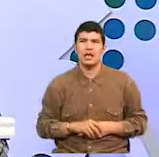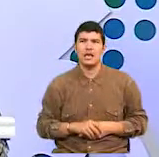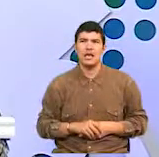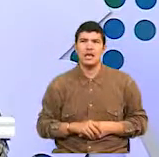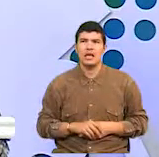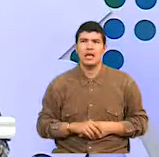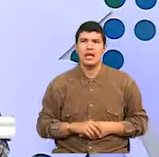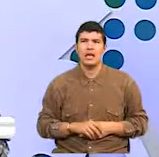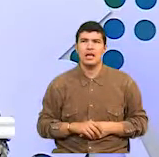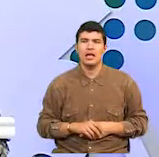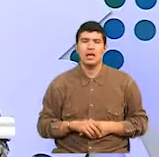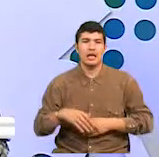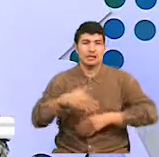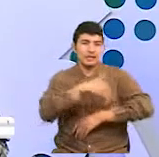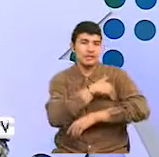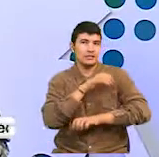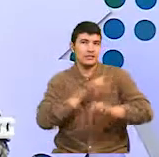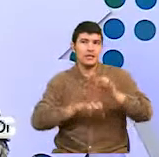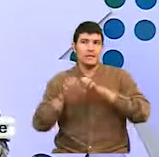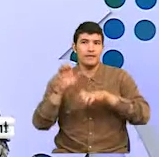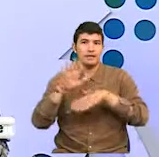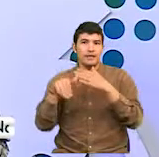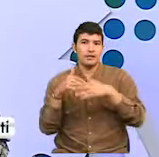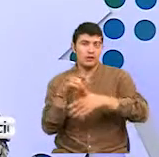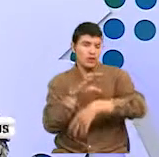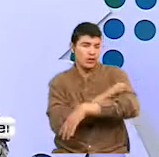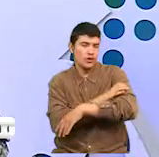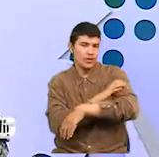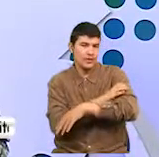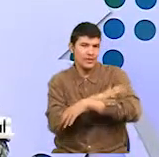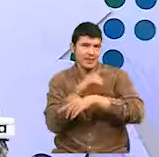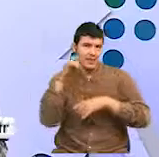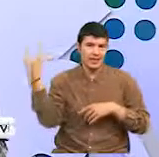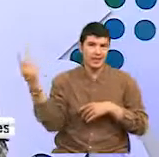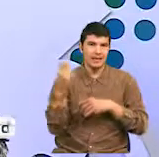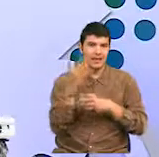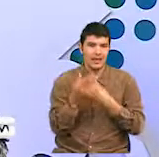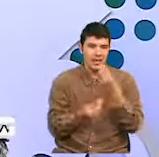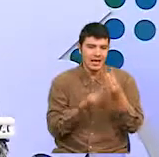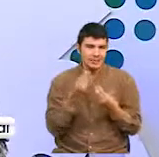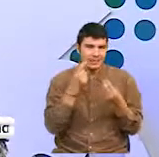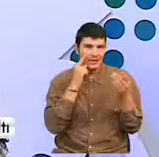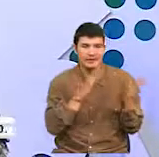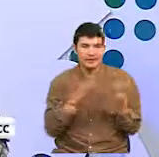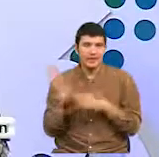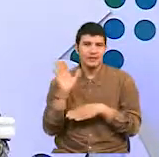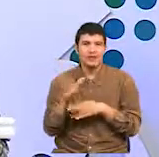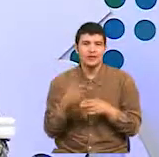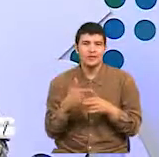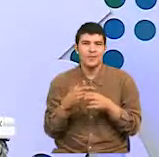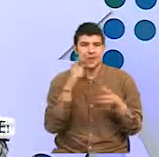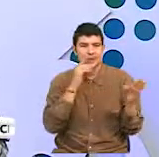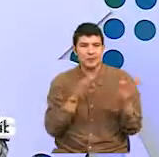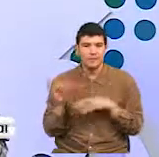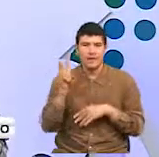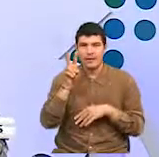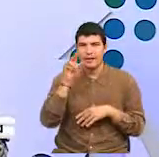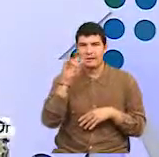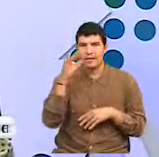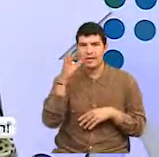El Ministerio de Defensa y el Comando General hizo un plan que se llama el Plan Victoria. Ese Plan